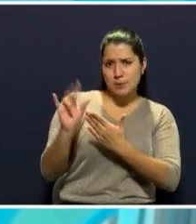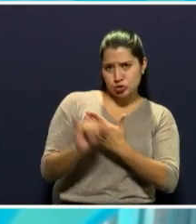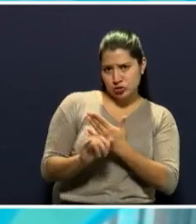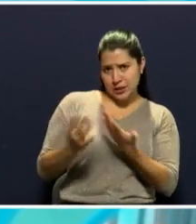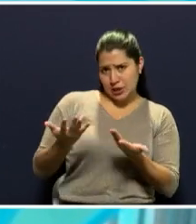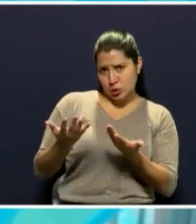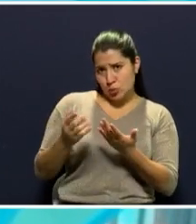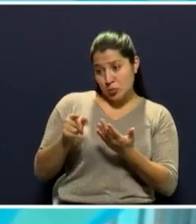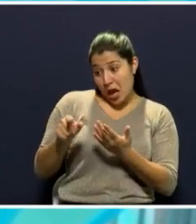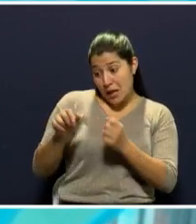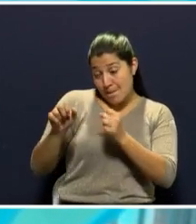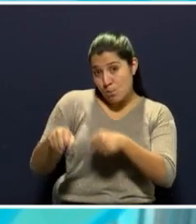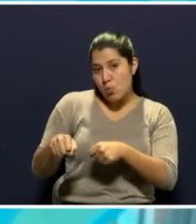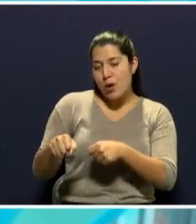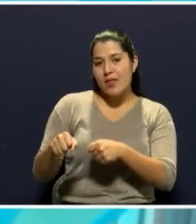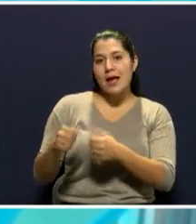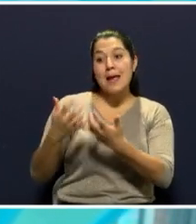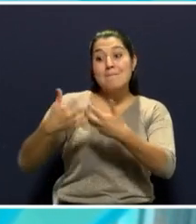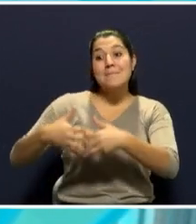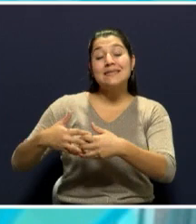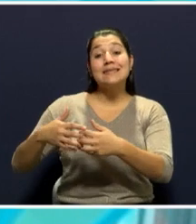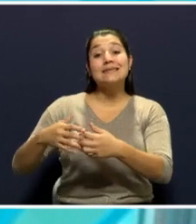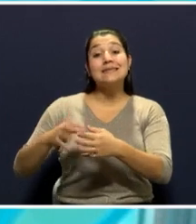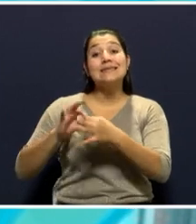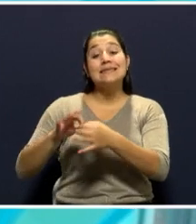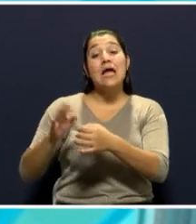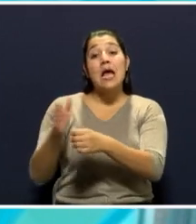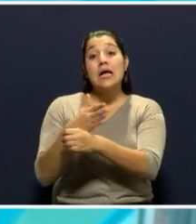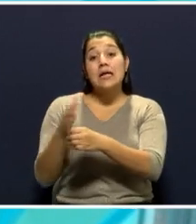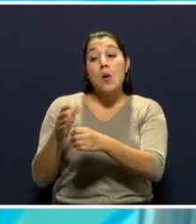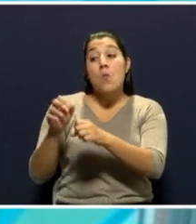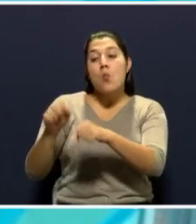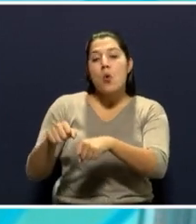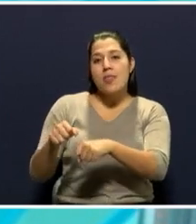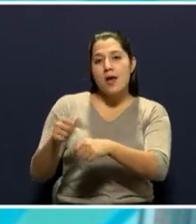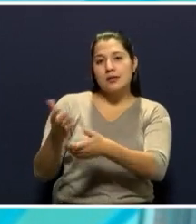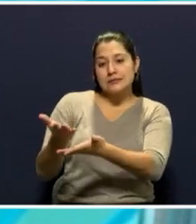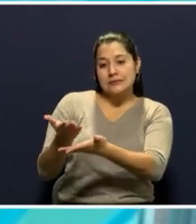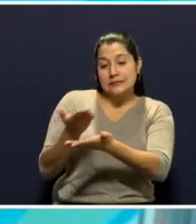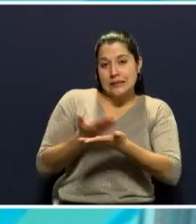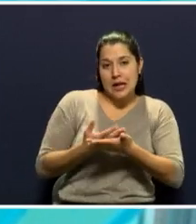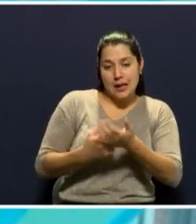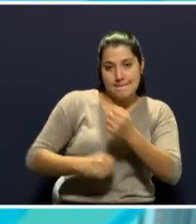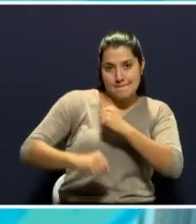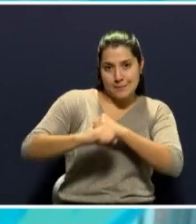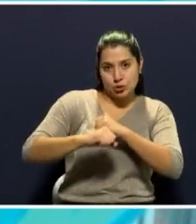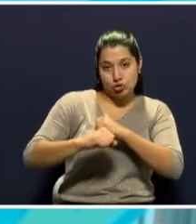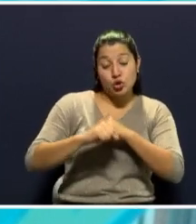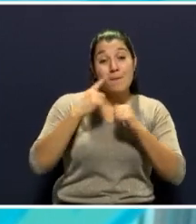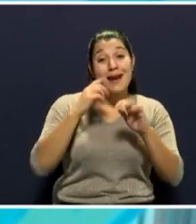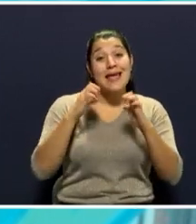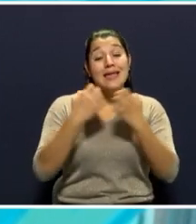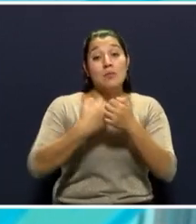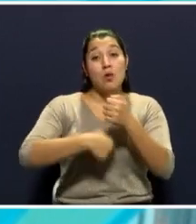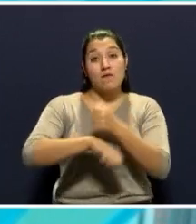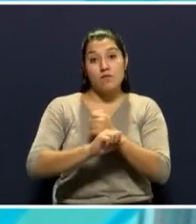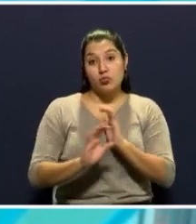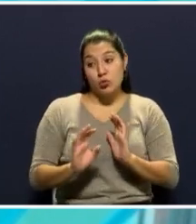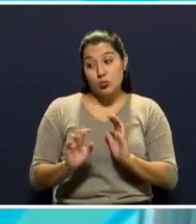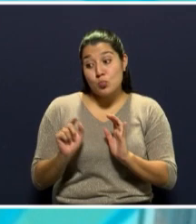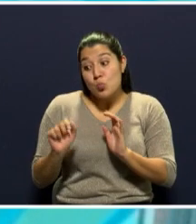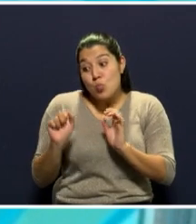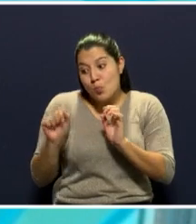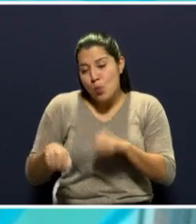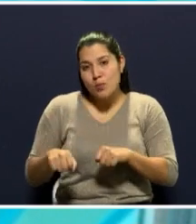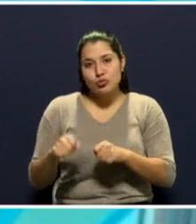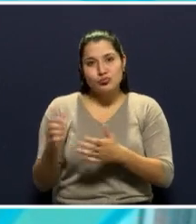recursos frescos al fútbol nacional, tan necesitados que estamos. Ya después de esta situación que